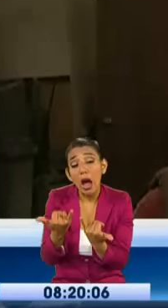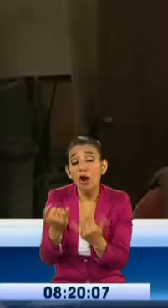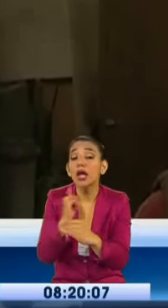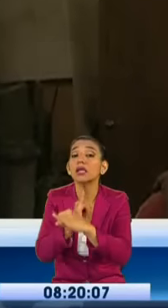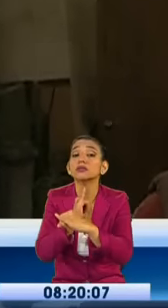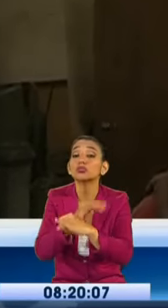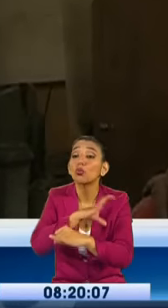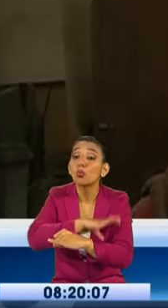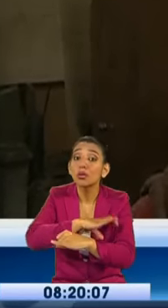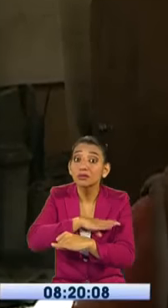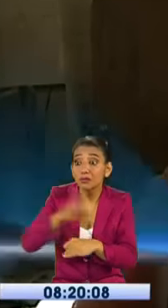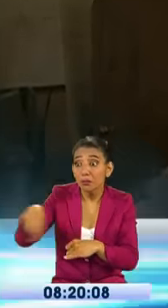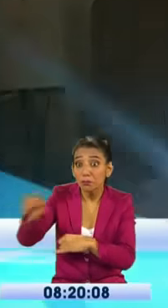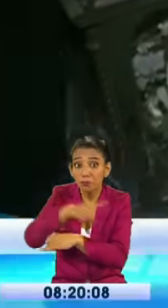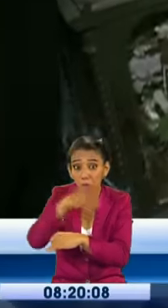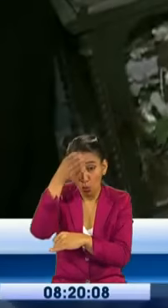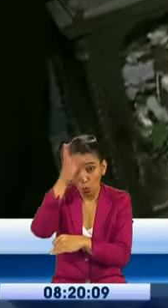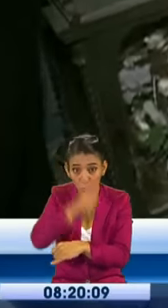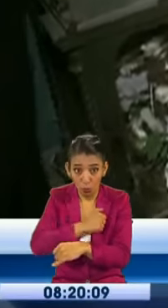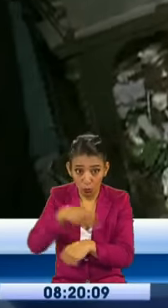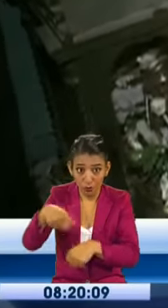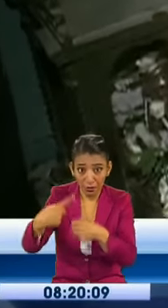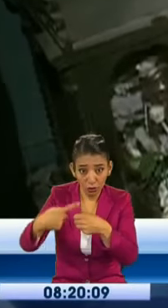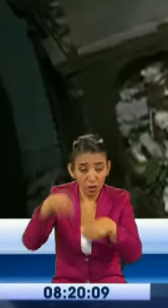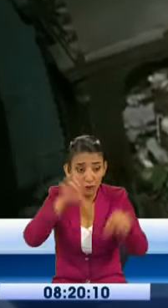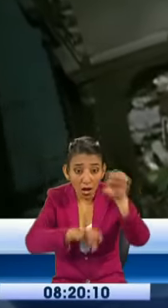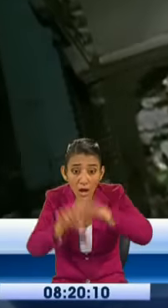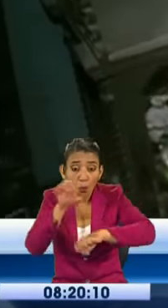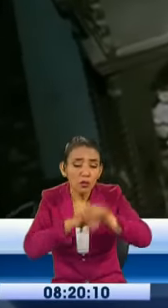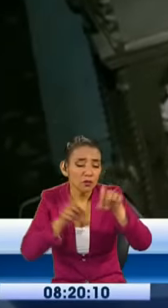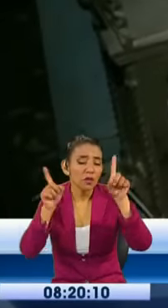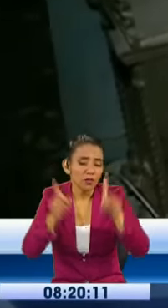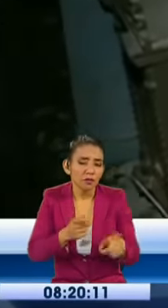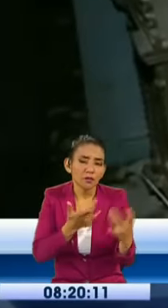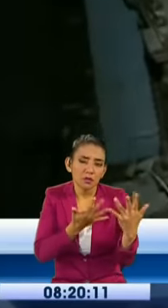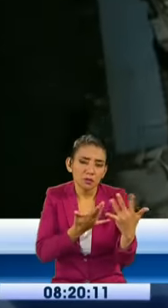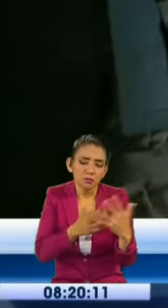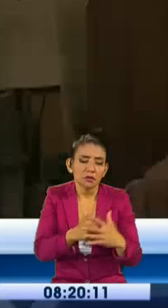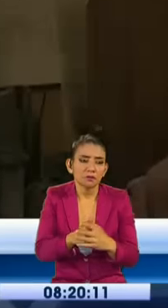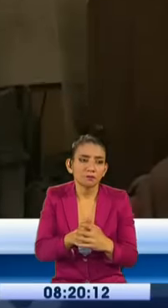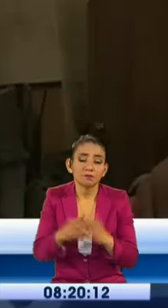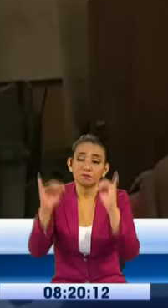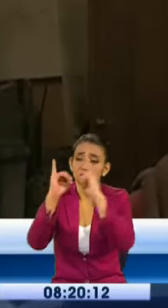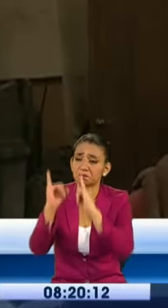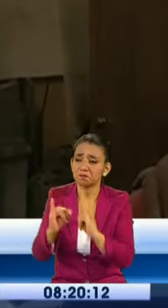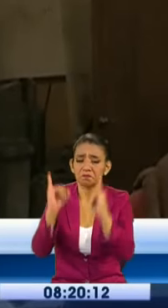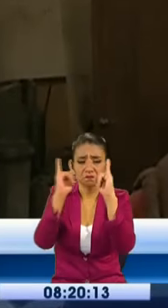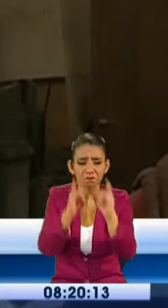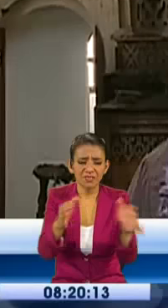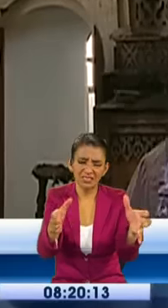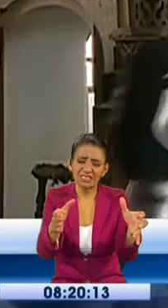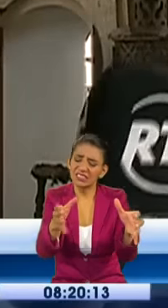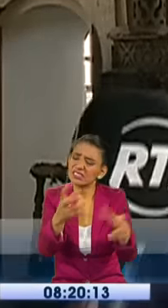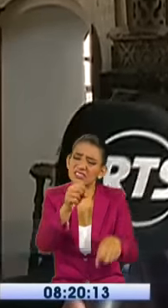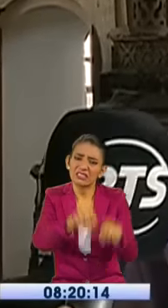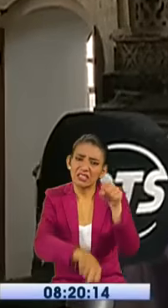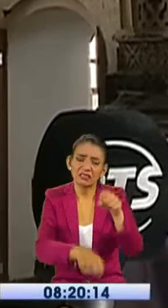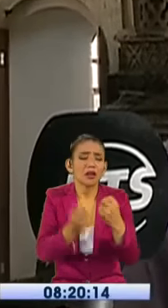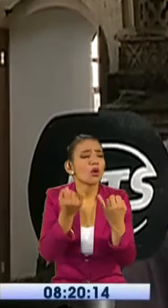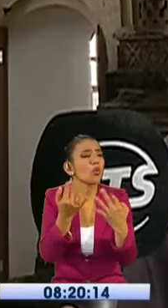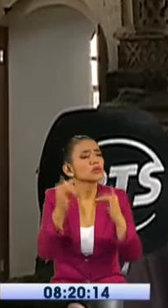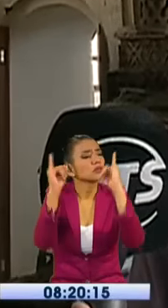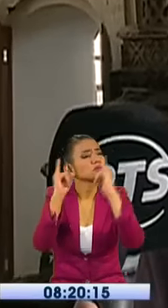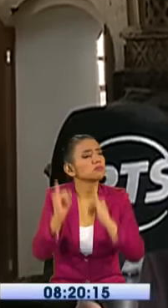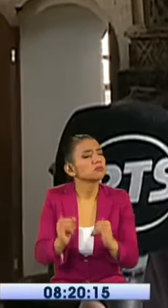Un cuadro está totalmente quemado y todas las esculturas están bastante deterioradas. ¿Cuántas imágenes